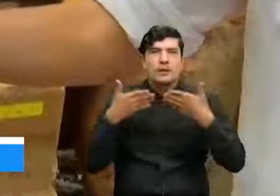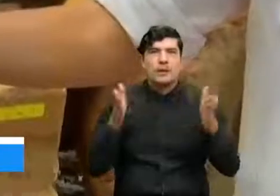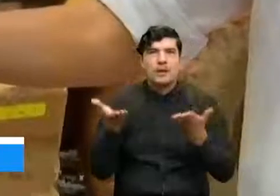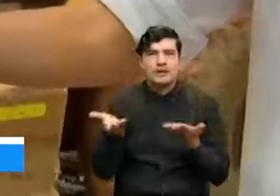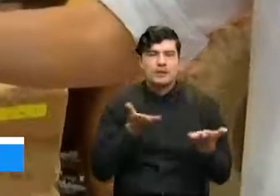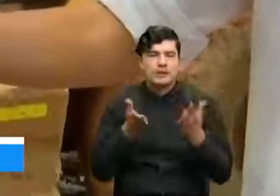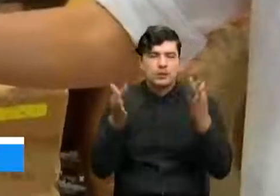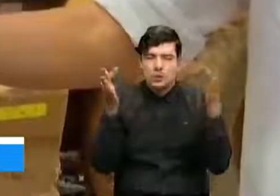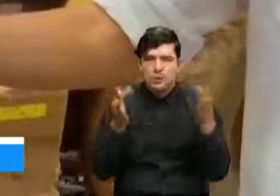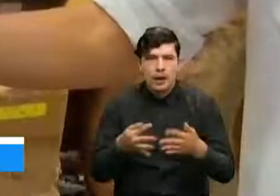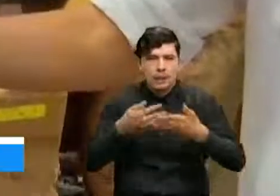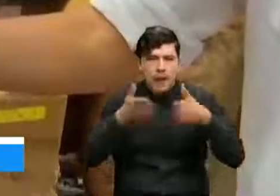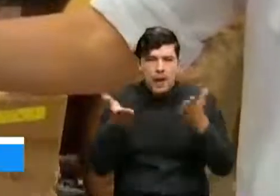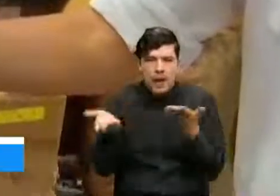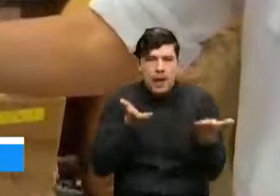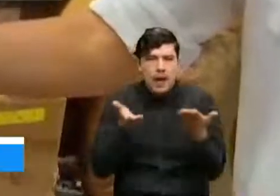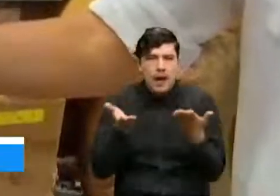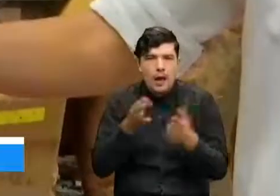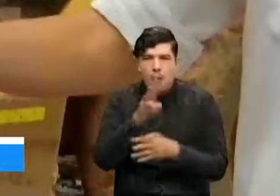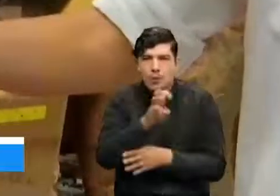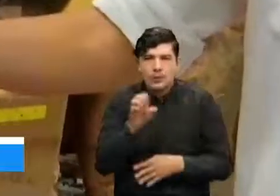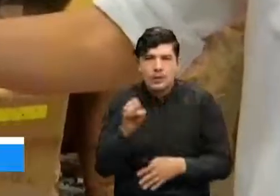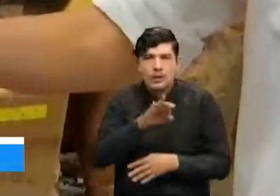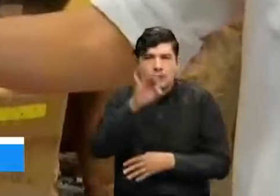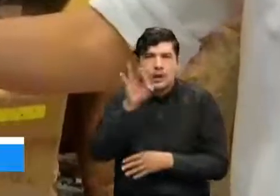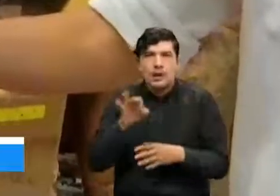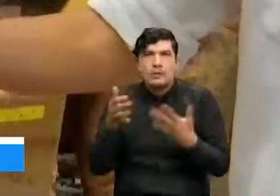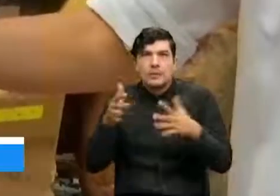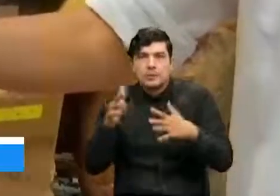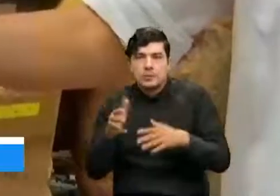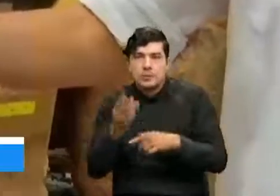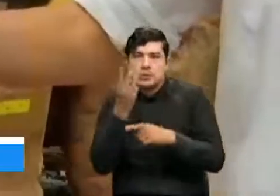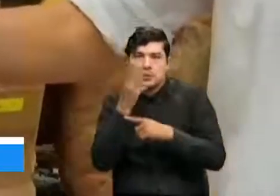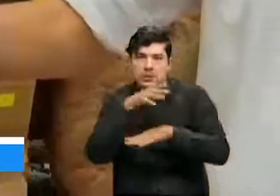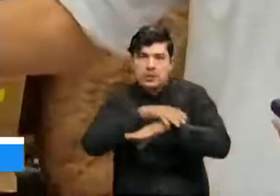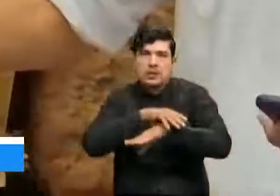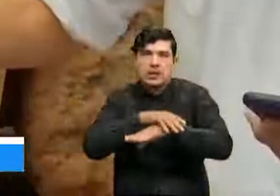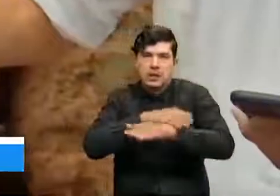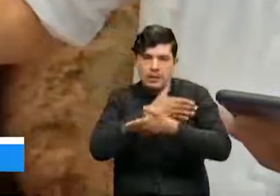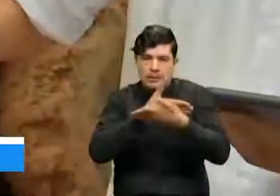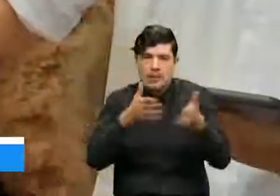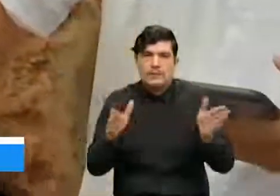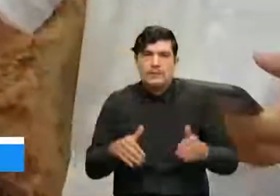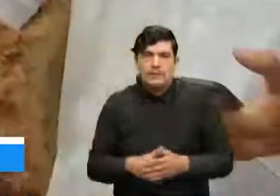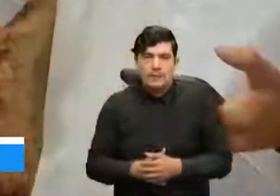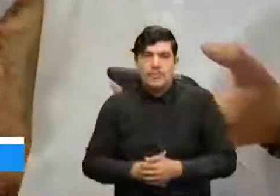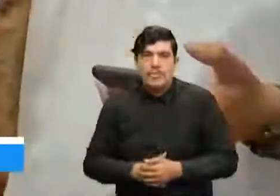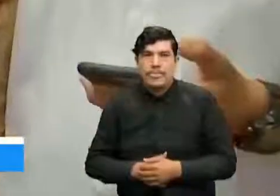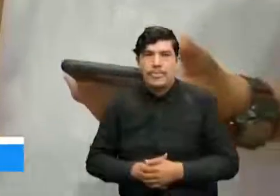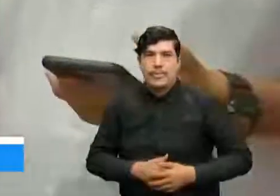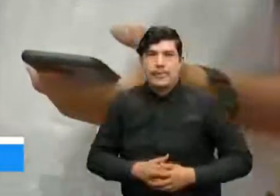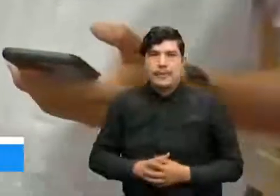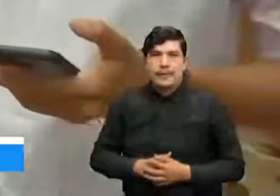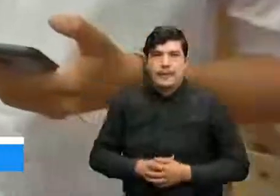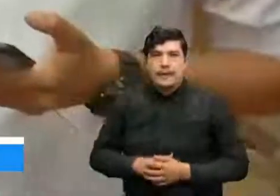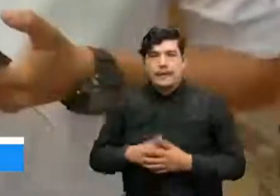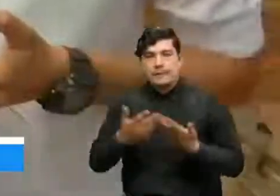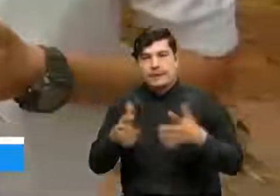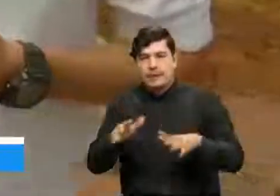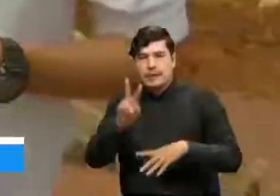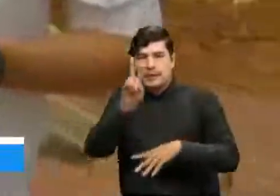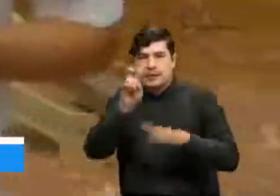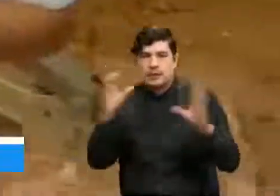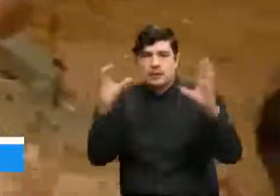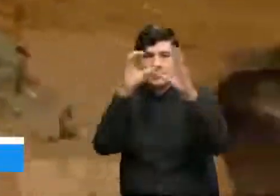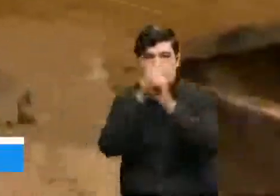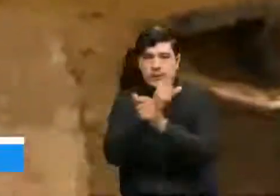totalmente restablecido a más del 80% sobre las 3:00 p.m, y a medida que el consumo lo permita, sobre las